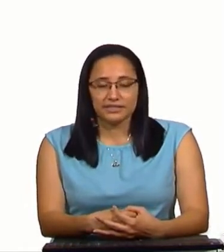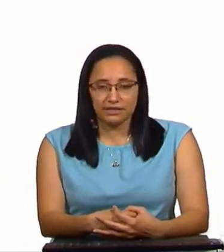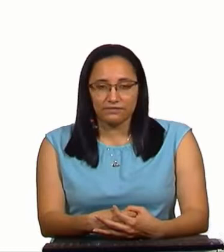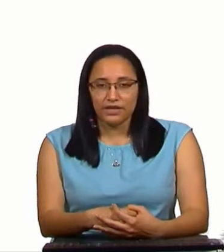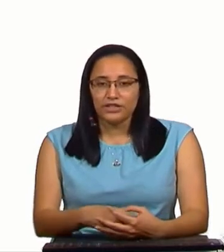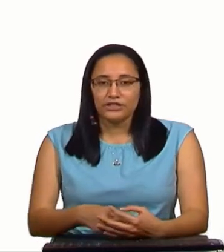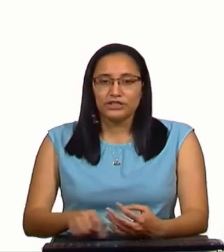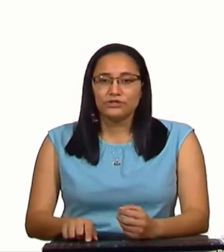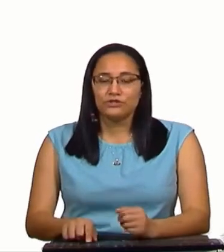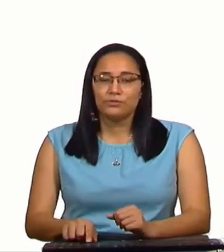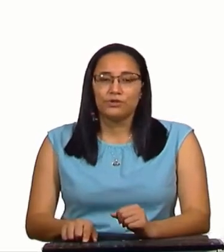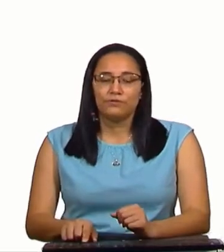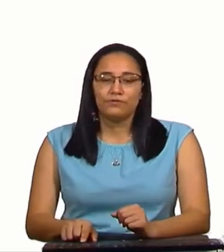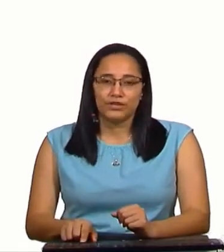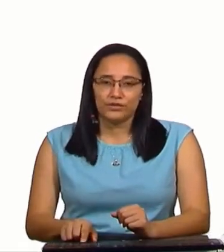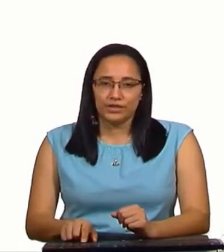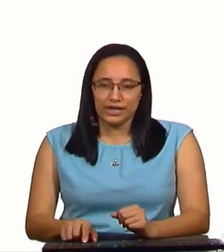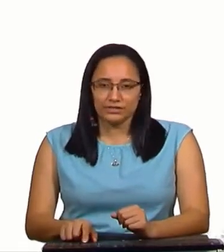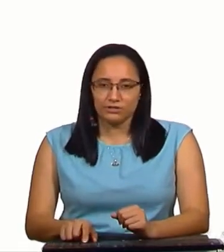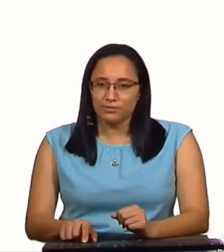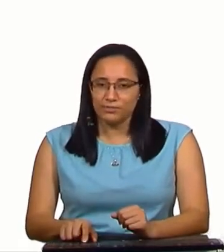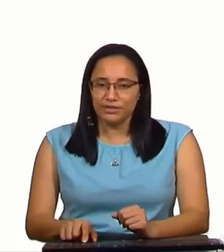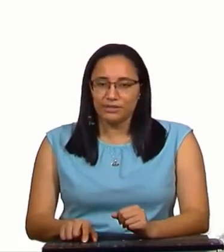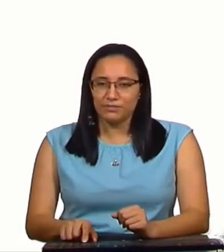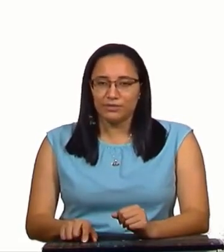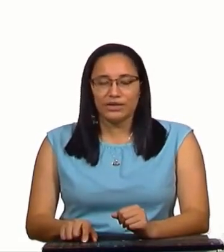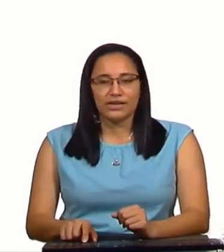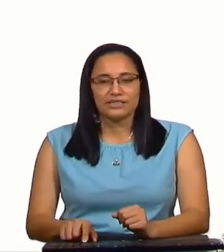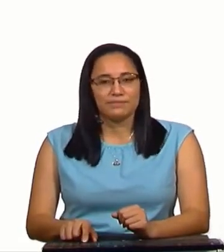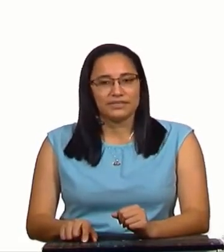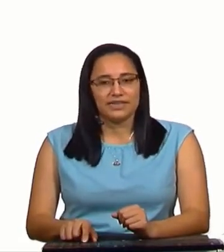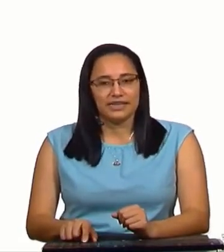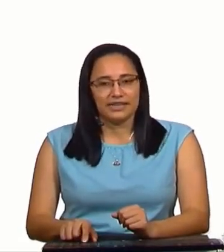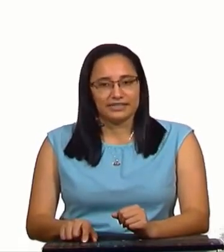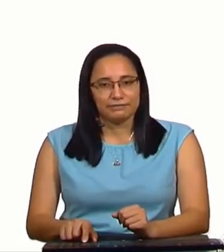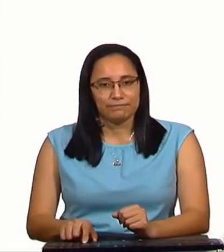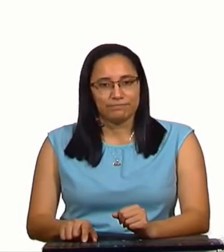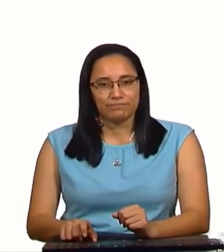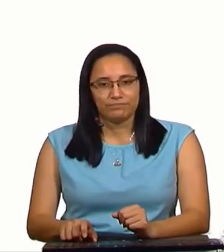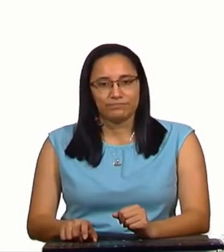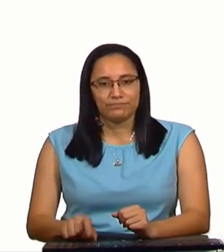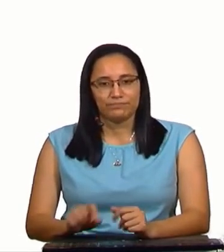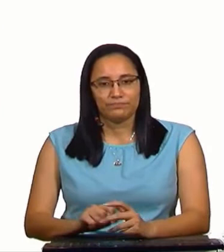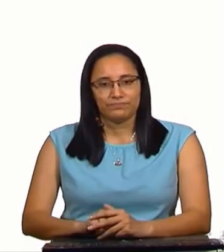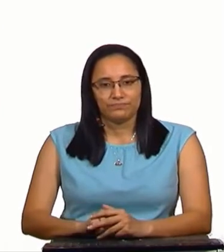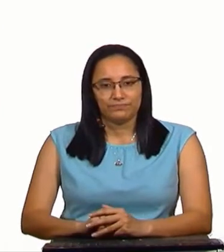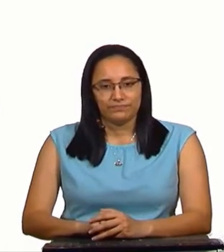home, stay safe. See you tomorrow for a new class. Nos vemos mañana para una clase más de inglés.